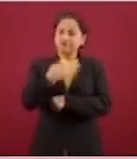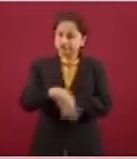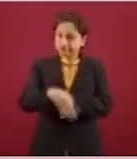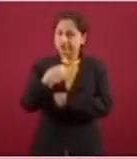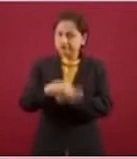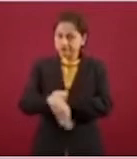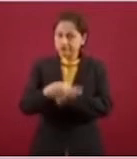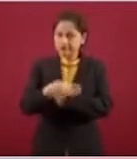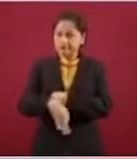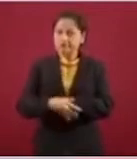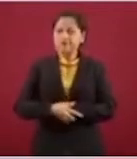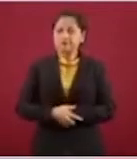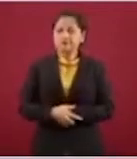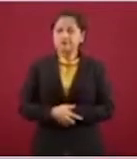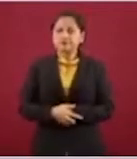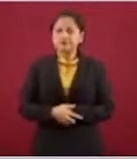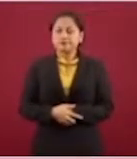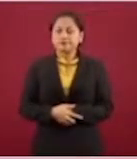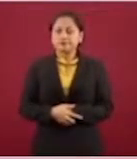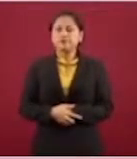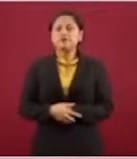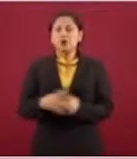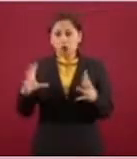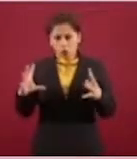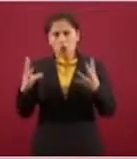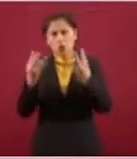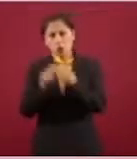incluiría también lo económico,